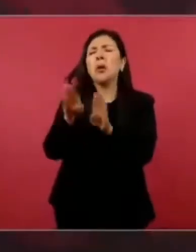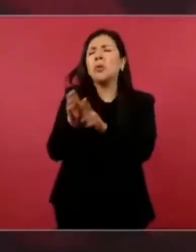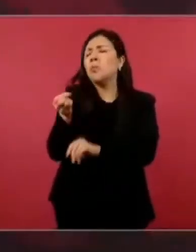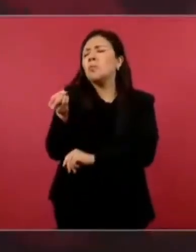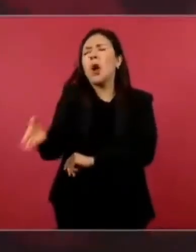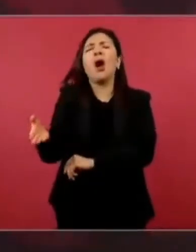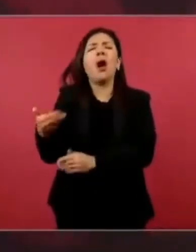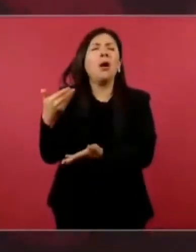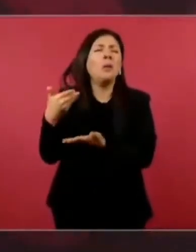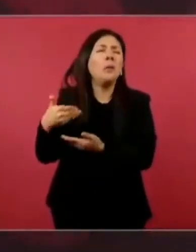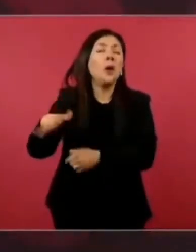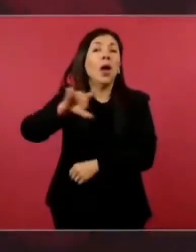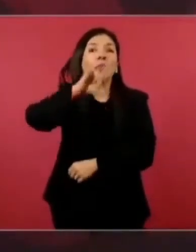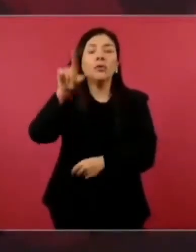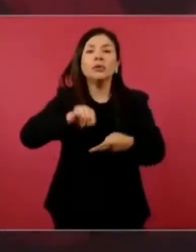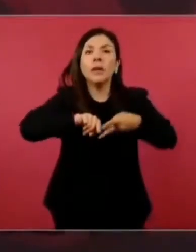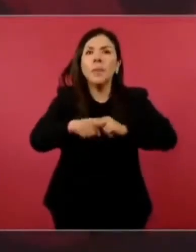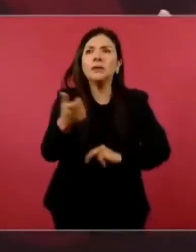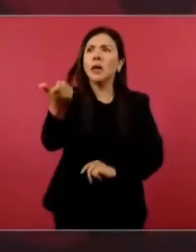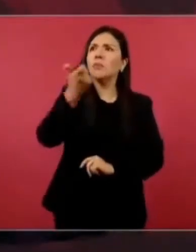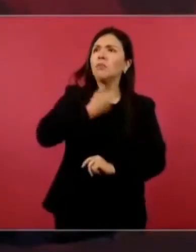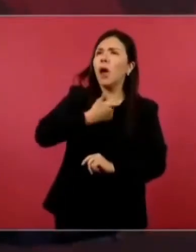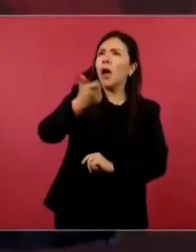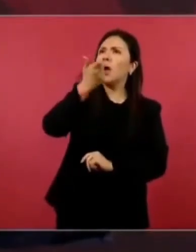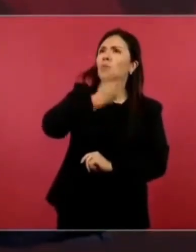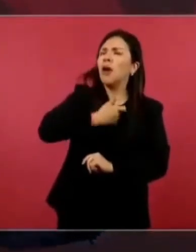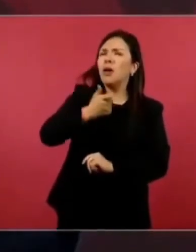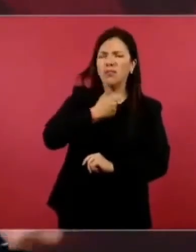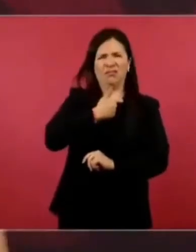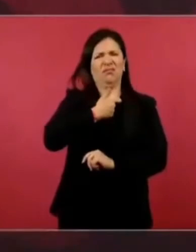y empezaron a recibir y se pone, ¿cómo?